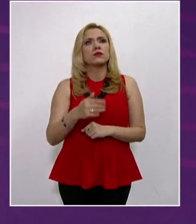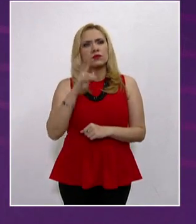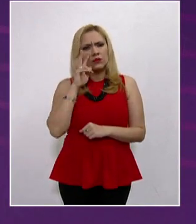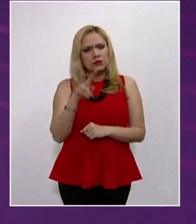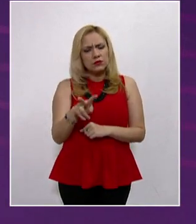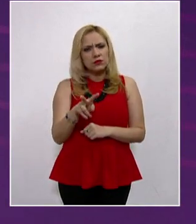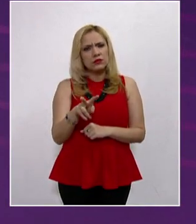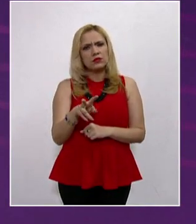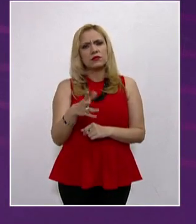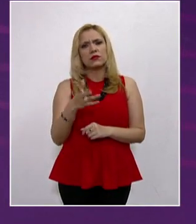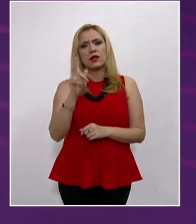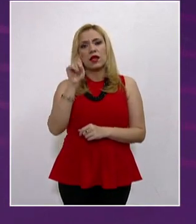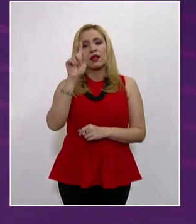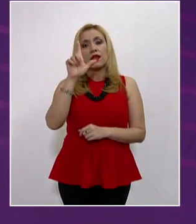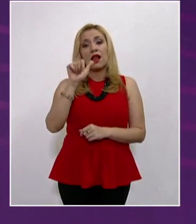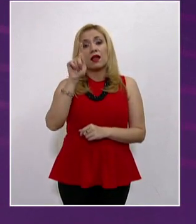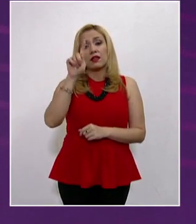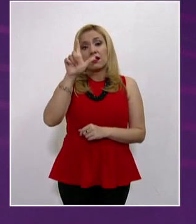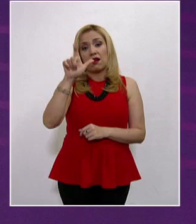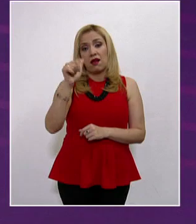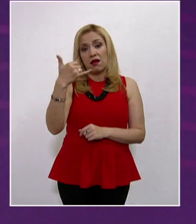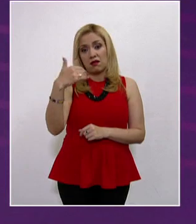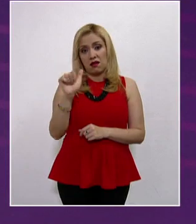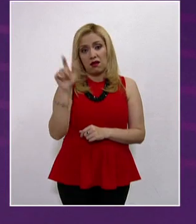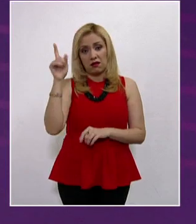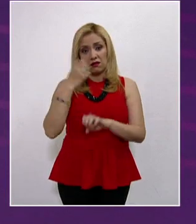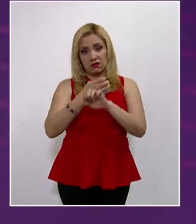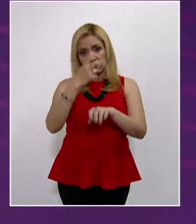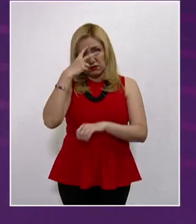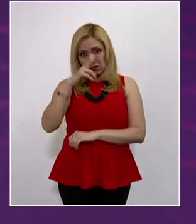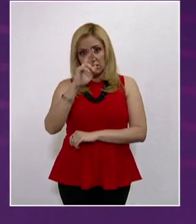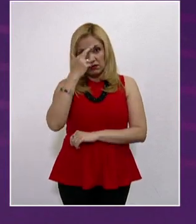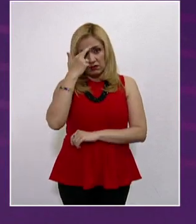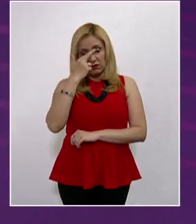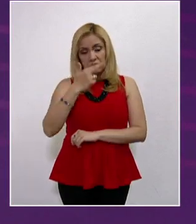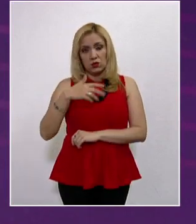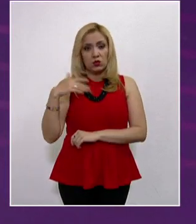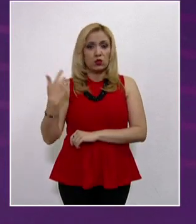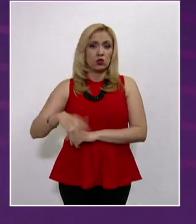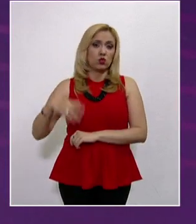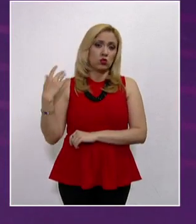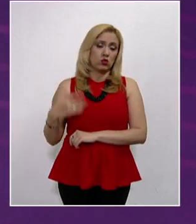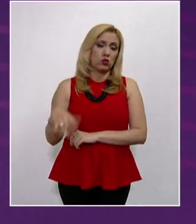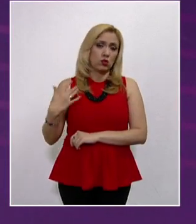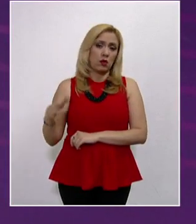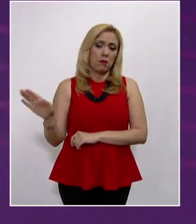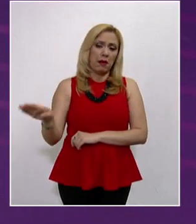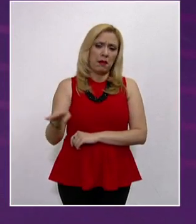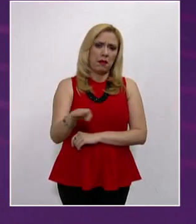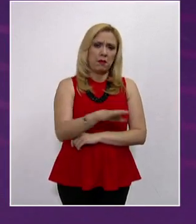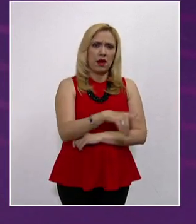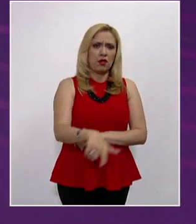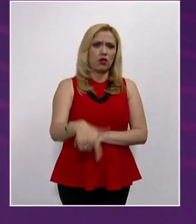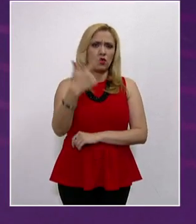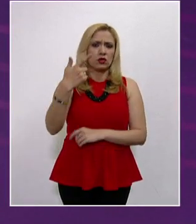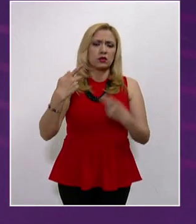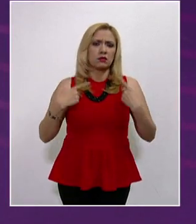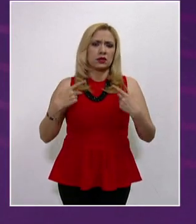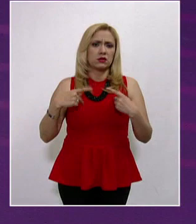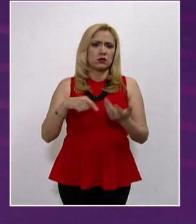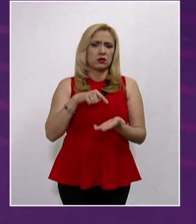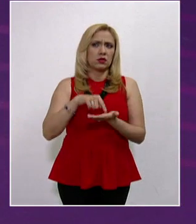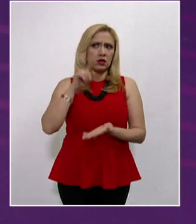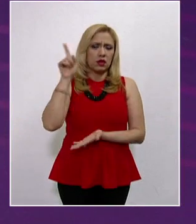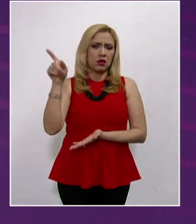en casos concretos. Tlatlaya es uno de esos casos. La ejecución arbitraria de al menos 12 personas en